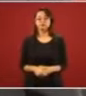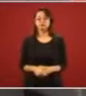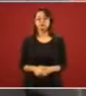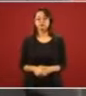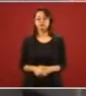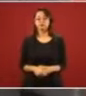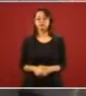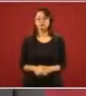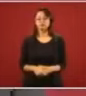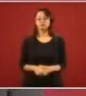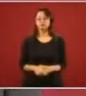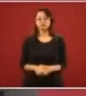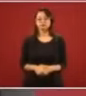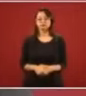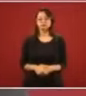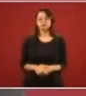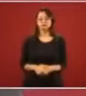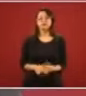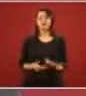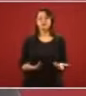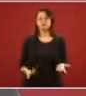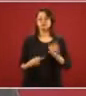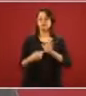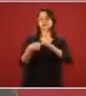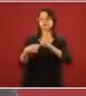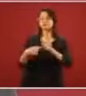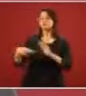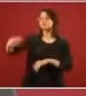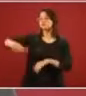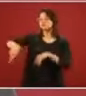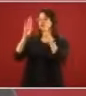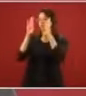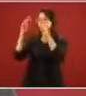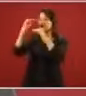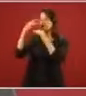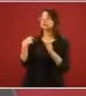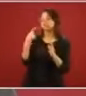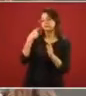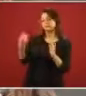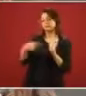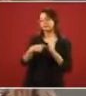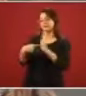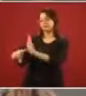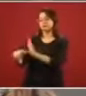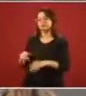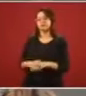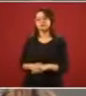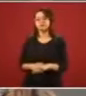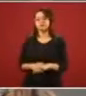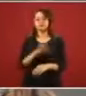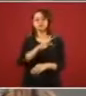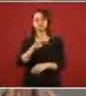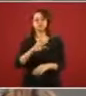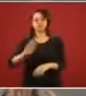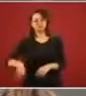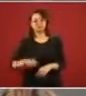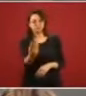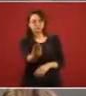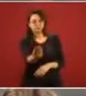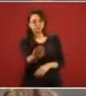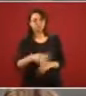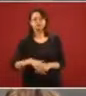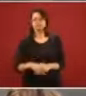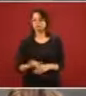les vamos a enseñar a los conservadores. ¿Me permite entregarle un documento? Sí, sí.